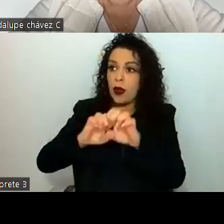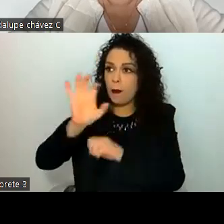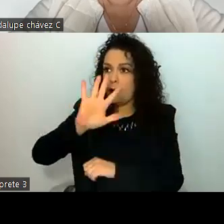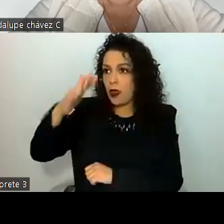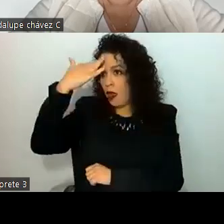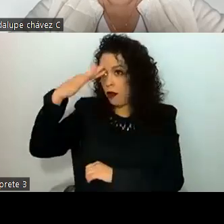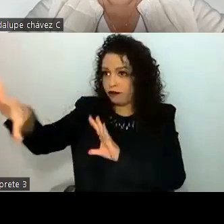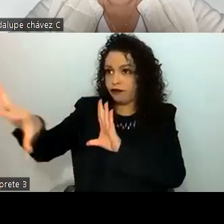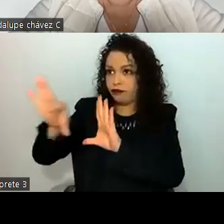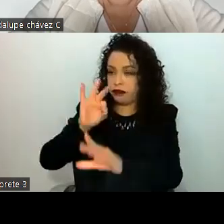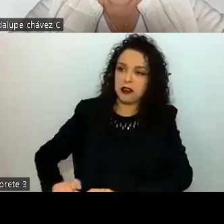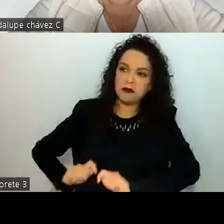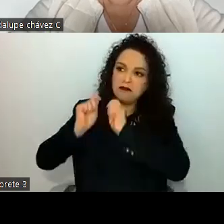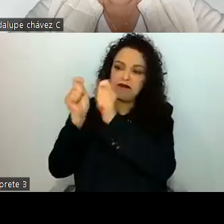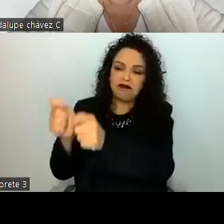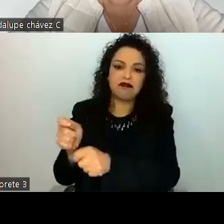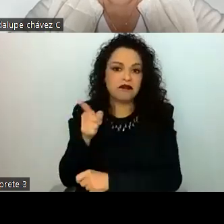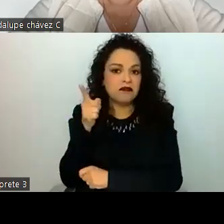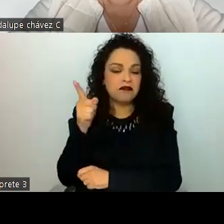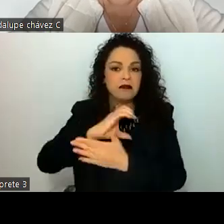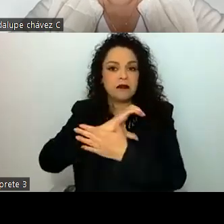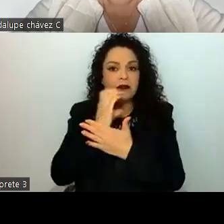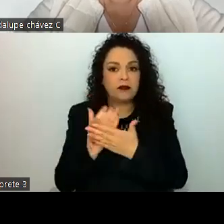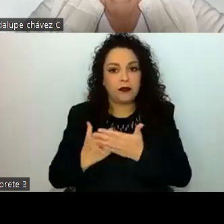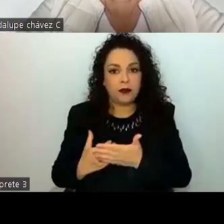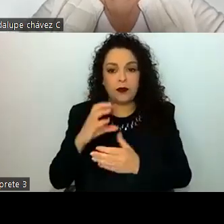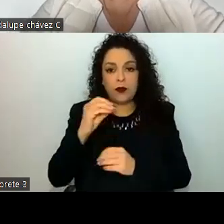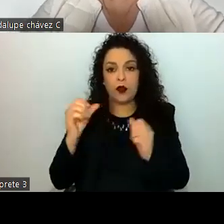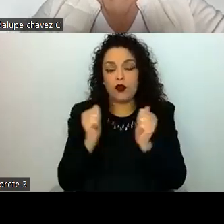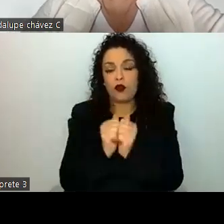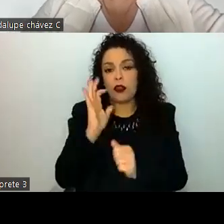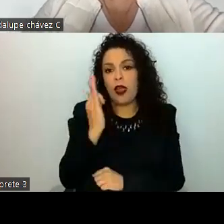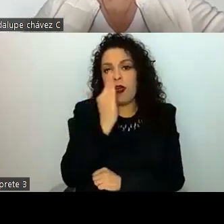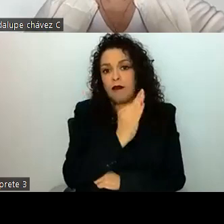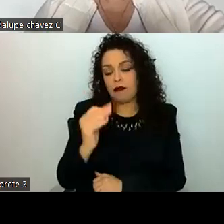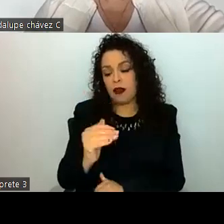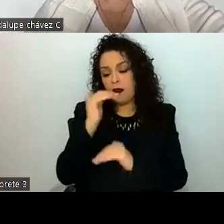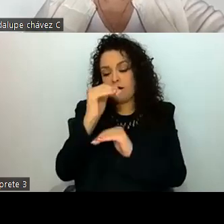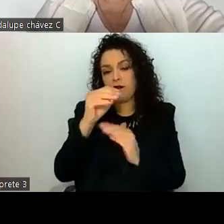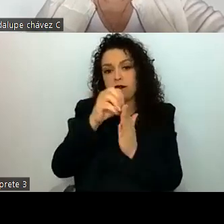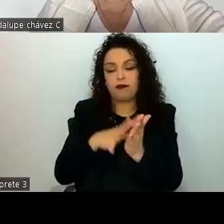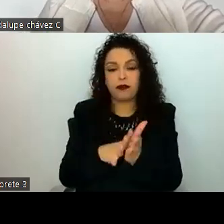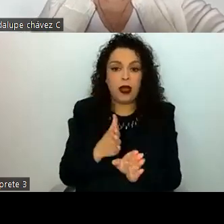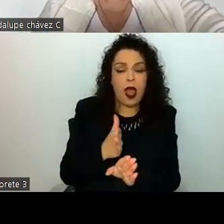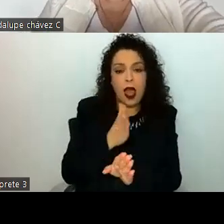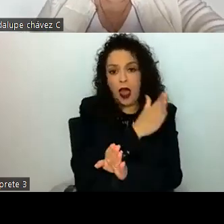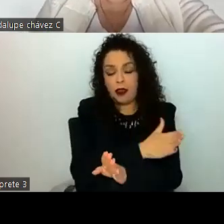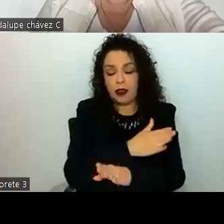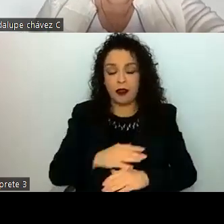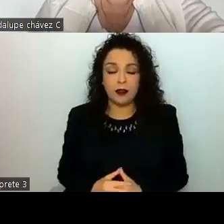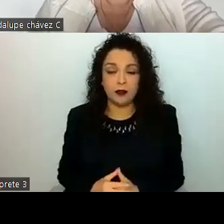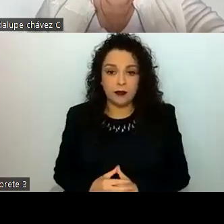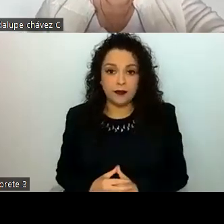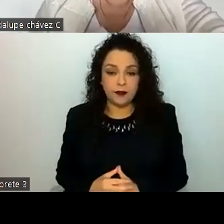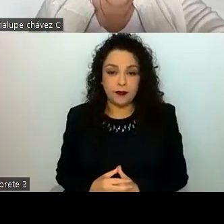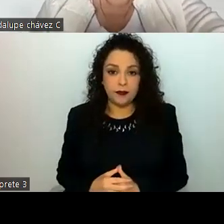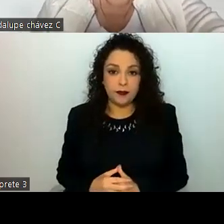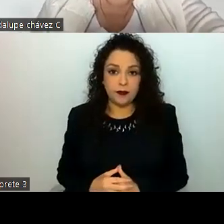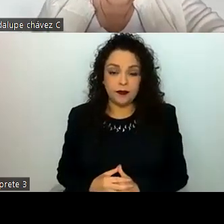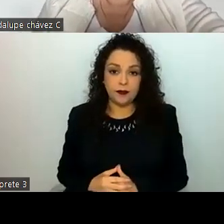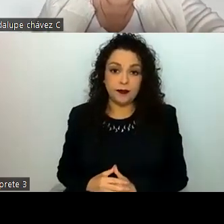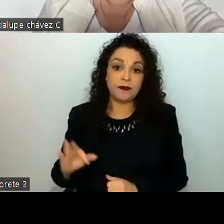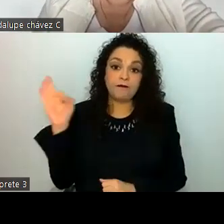bien los procedimientos, plazos y términos establecidos. Lo contrario resulta en redundancias o bien en